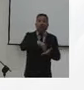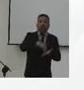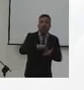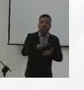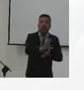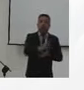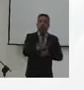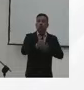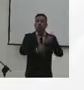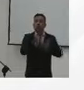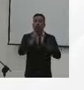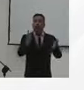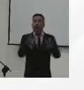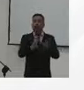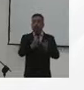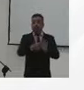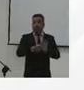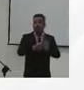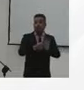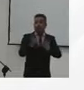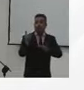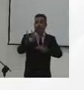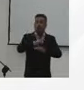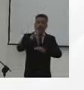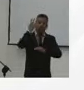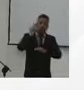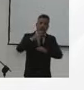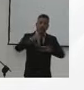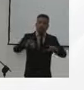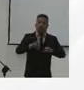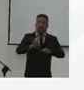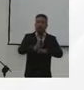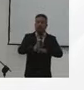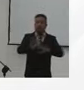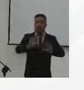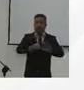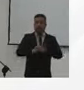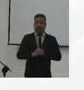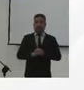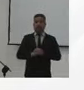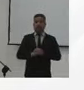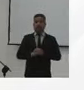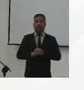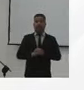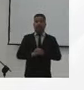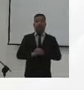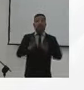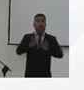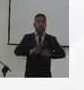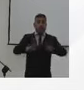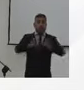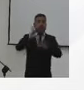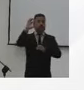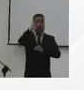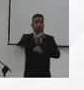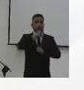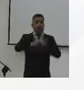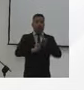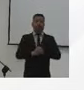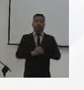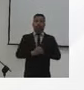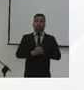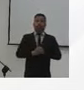son sus falencias frente a lo que están presentando en el día a día de los organismos deportivos. Hay que tener en cuenta